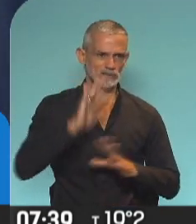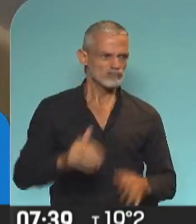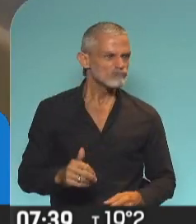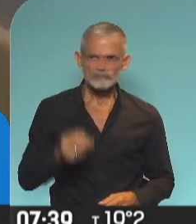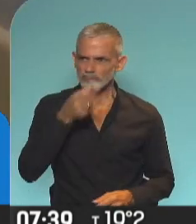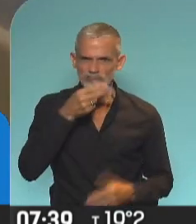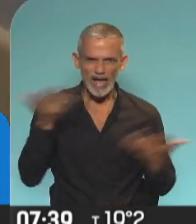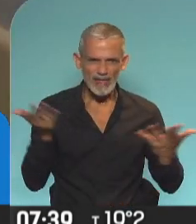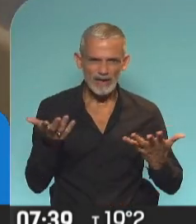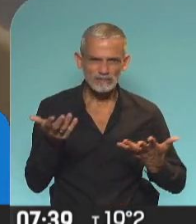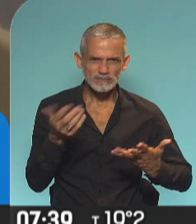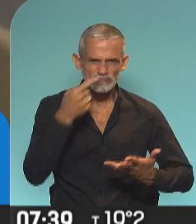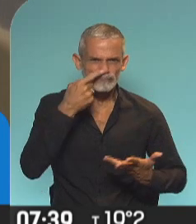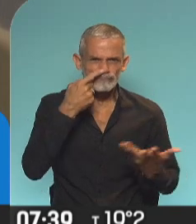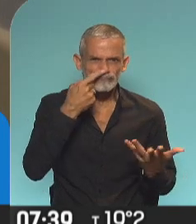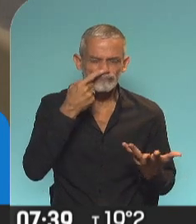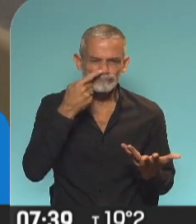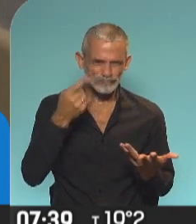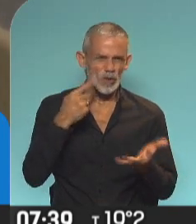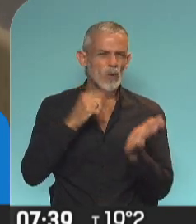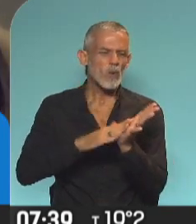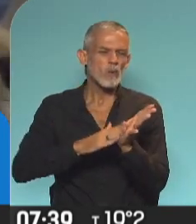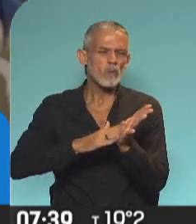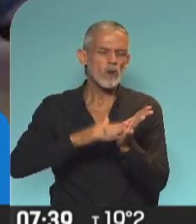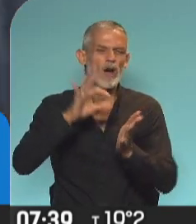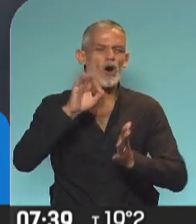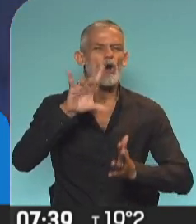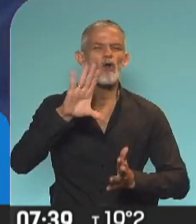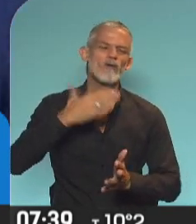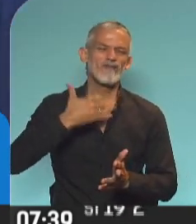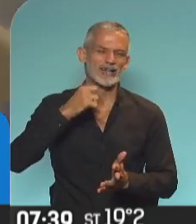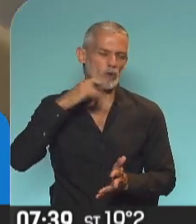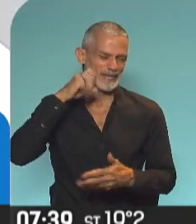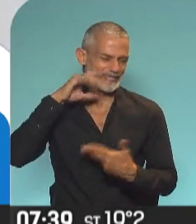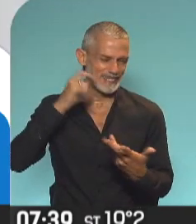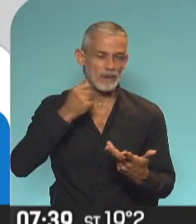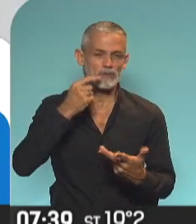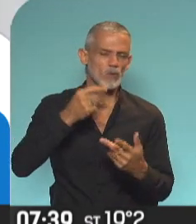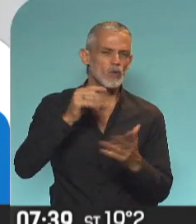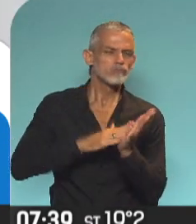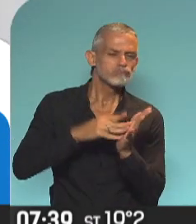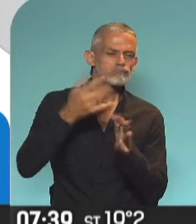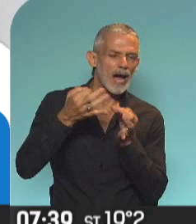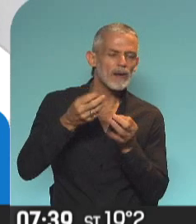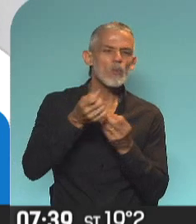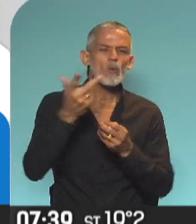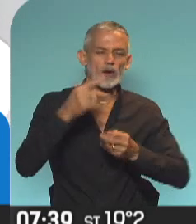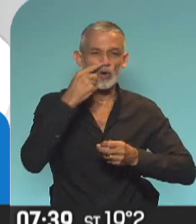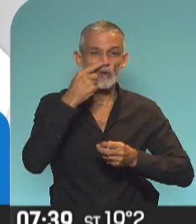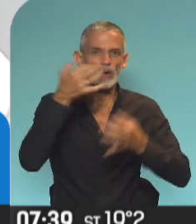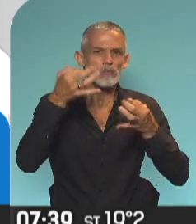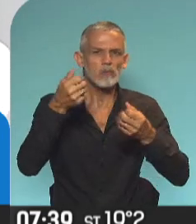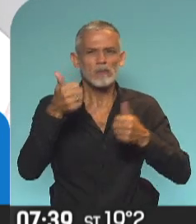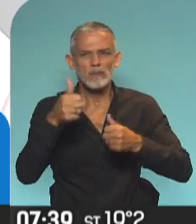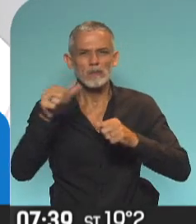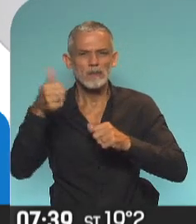que pierde el olfato. Nosotros hacemos una prueba que se llama olfatometría, que es una prueba para objetivizar cómo está el olfato. Pero en